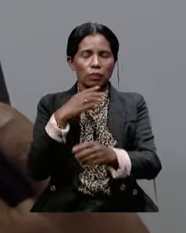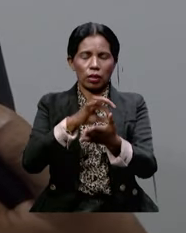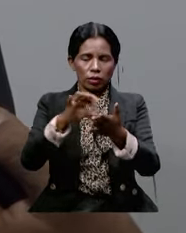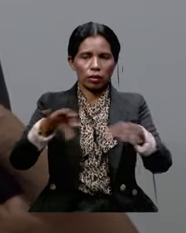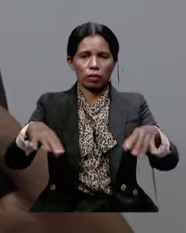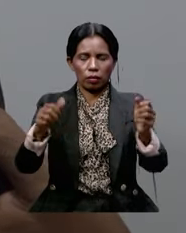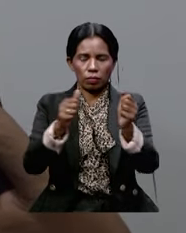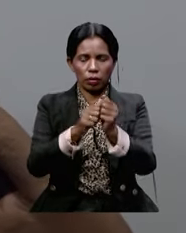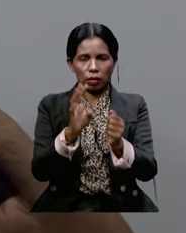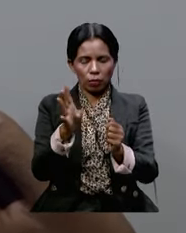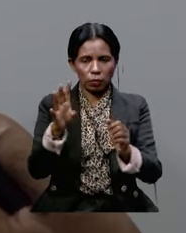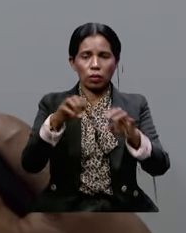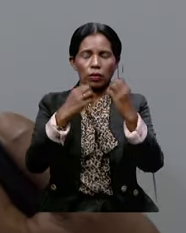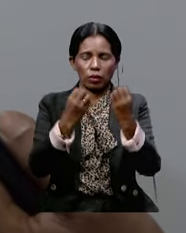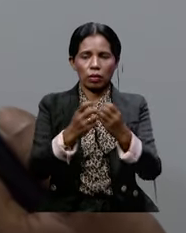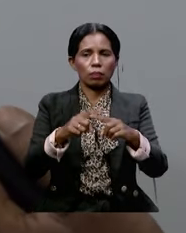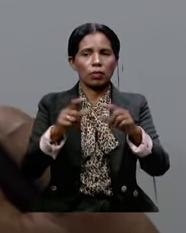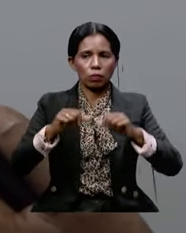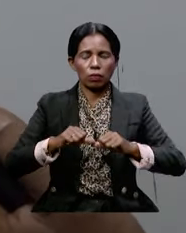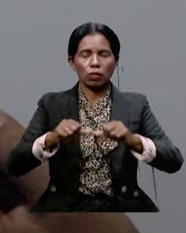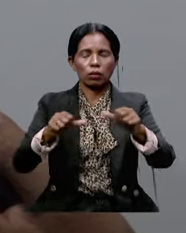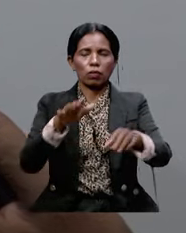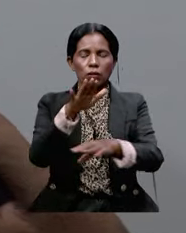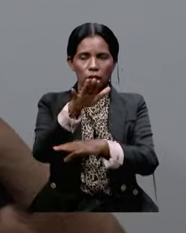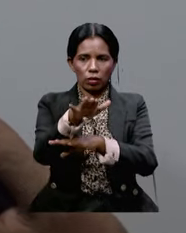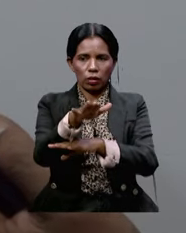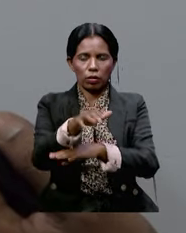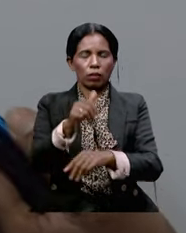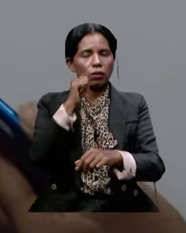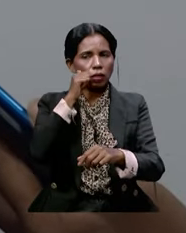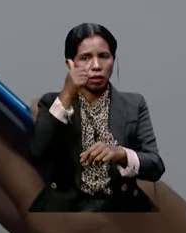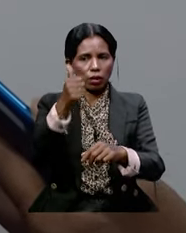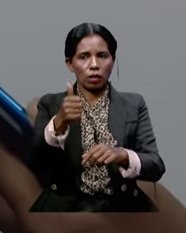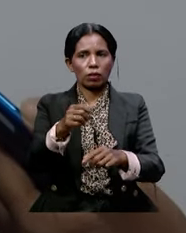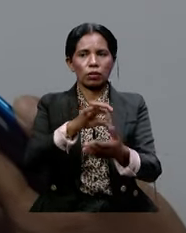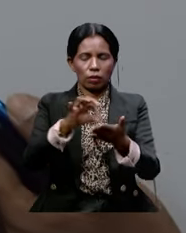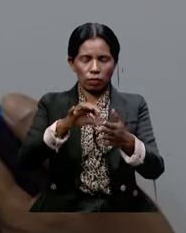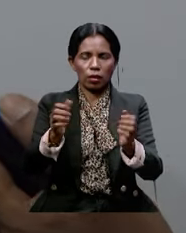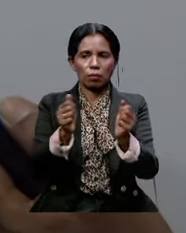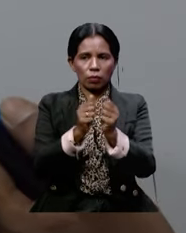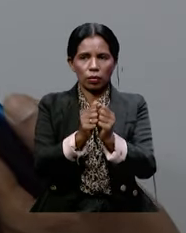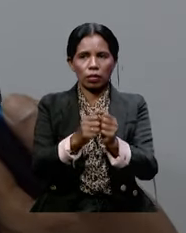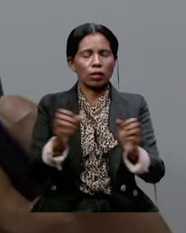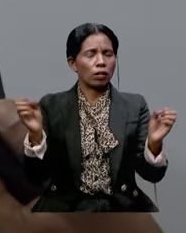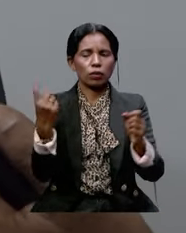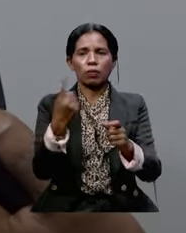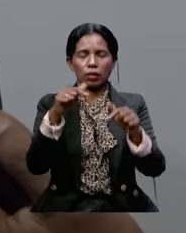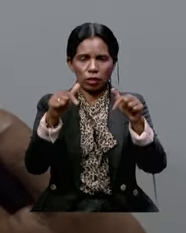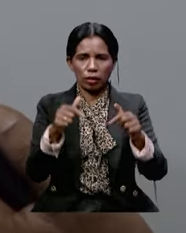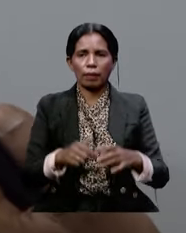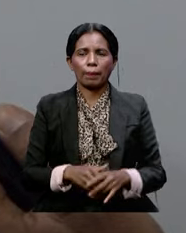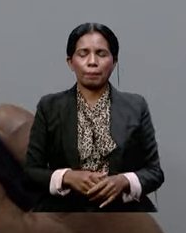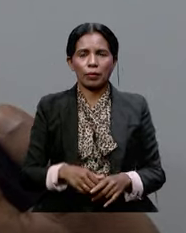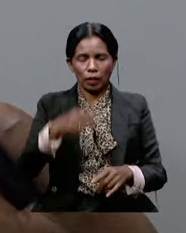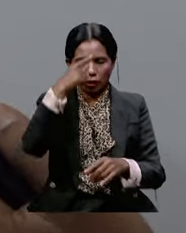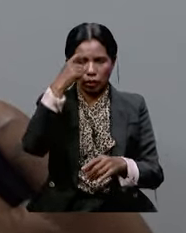40 organización. Mas se continua a ser o horário, se continua a tomar banho, o contrato ser no outro. E mais lá, se não é deite.